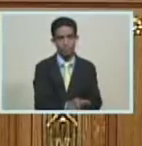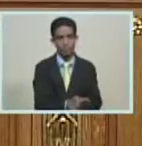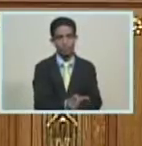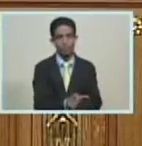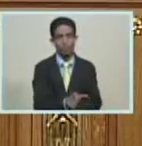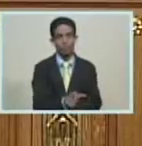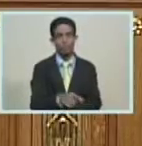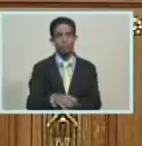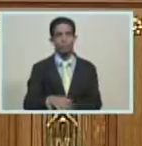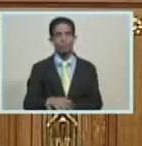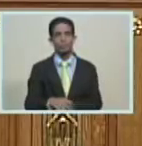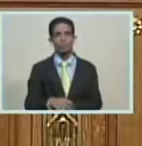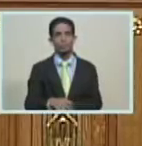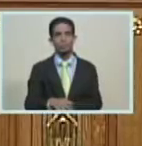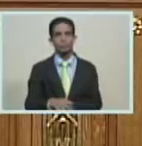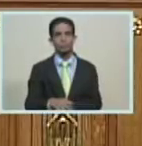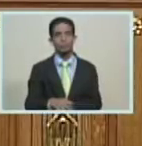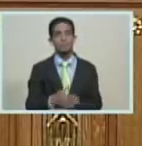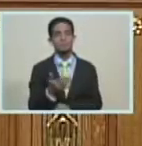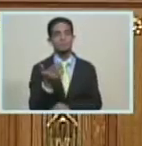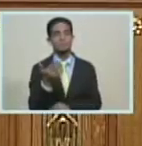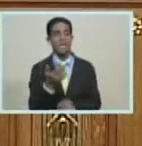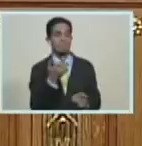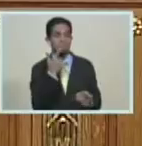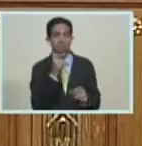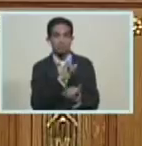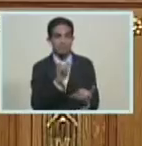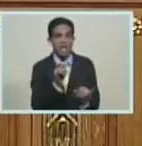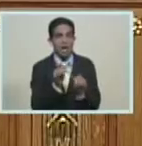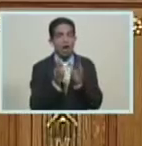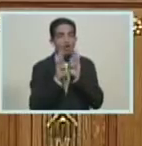debidamente convictos y confesos.